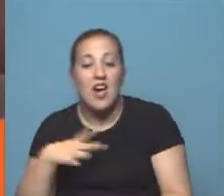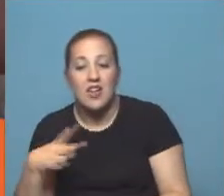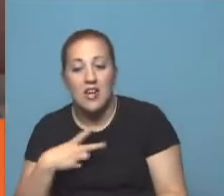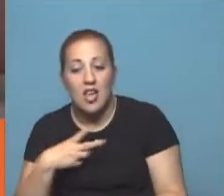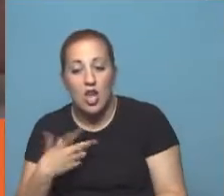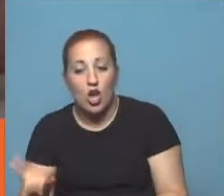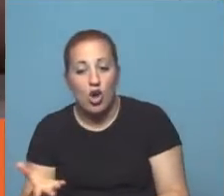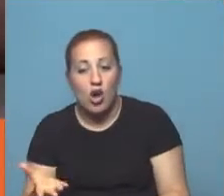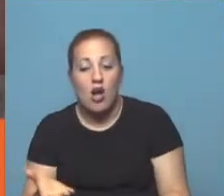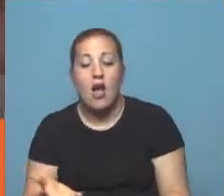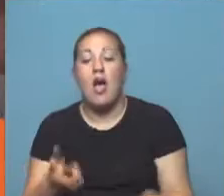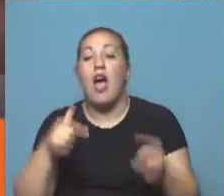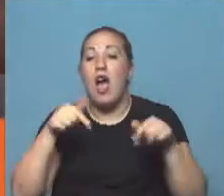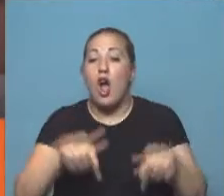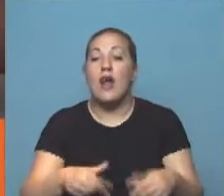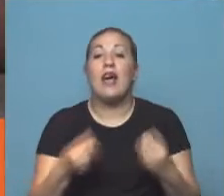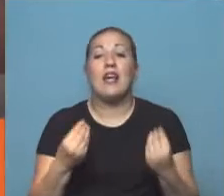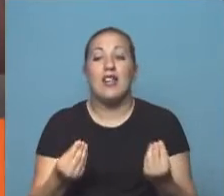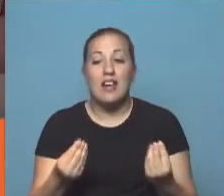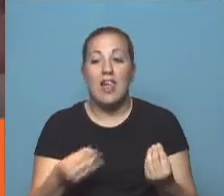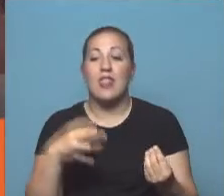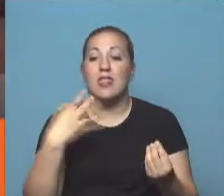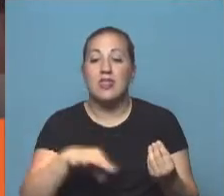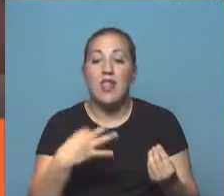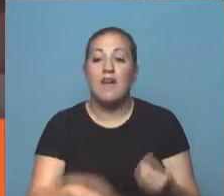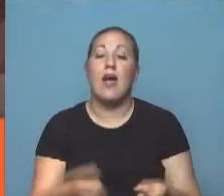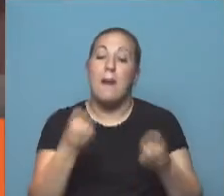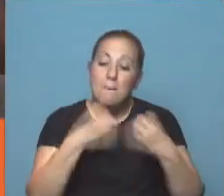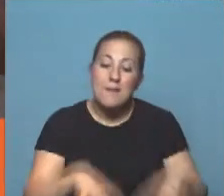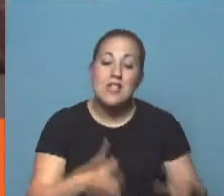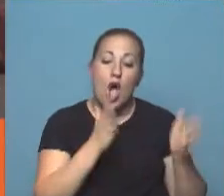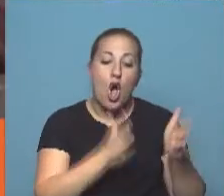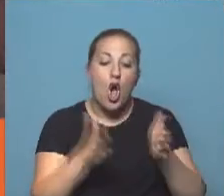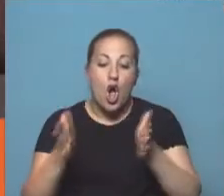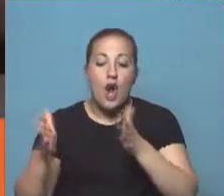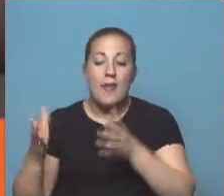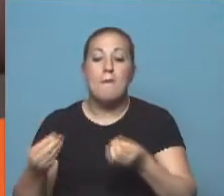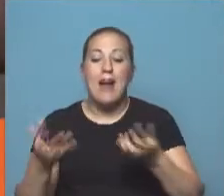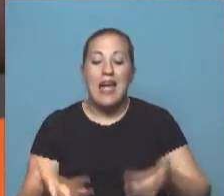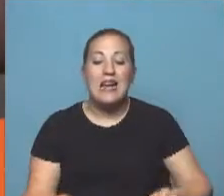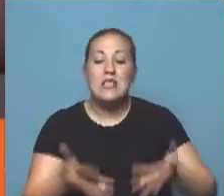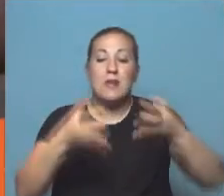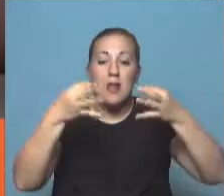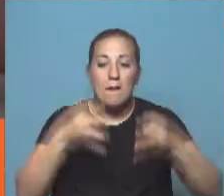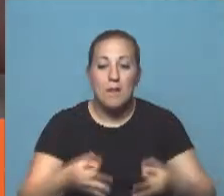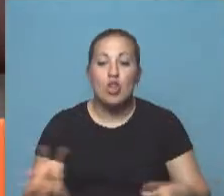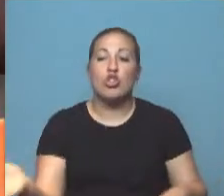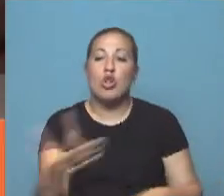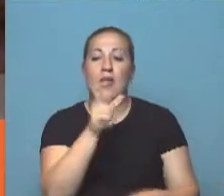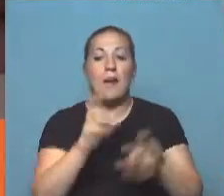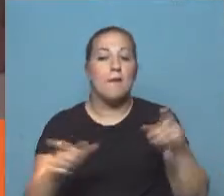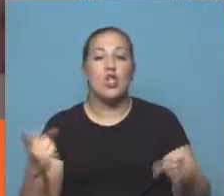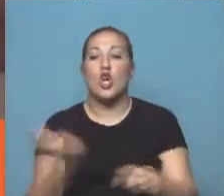pobreza. Ahora, ¿qué es lo que se tiene que hacer? Se tiene que empezar a ordenar todo para que pueda haber un crecimiento sustentable con toda la gente adentro. Pero no